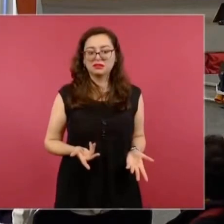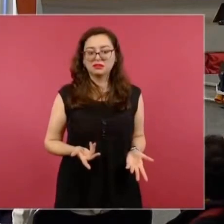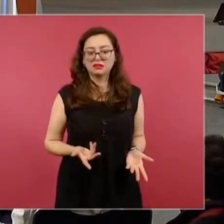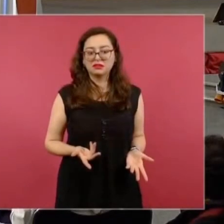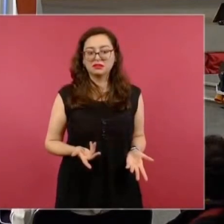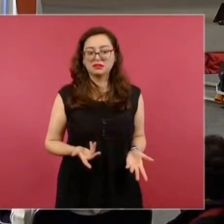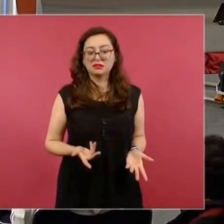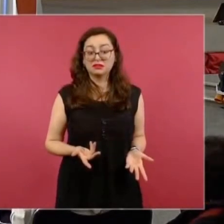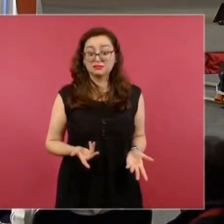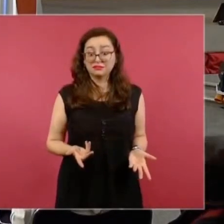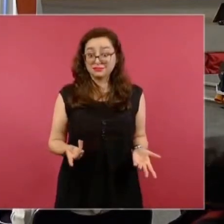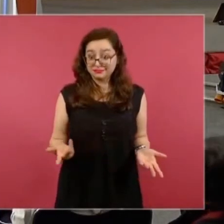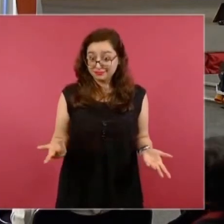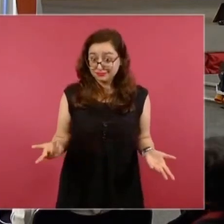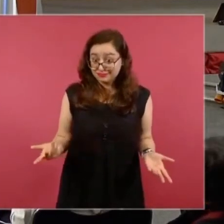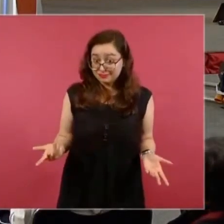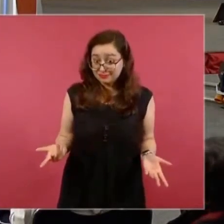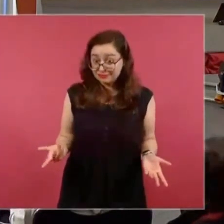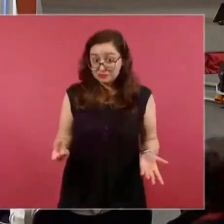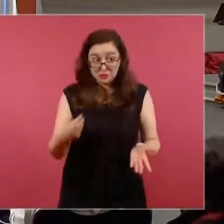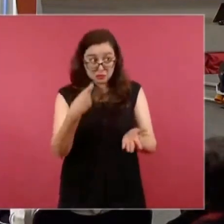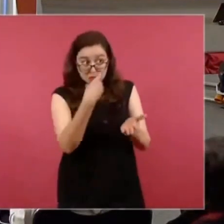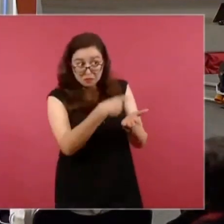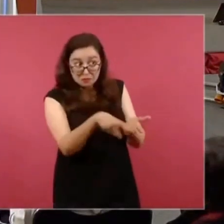Si no hay consumo, no hay producción.